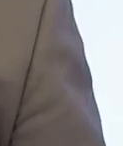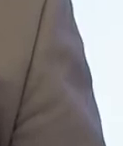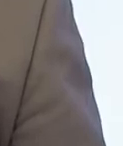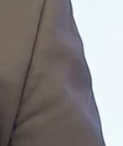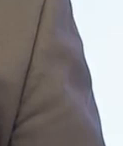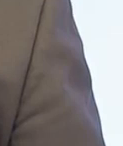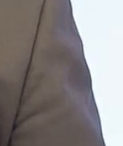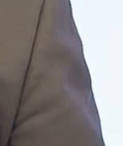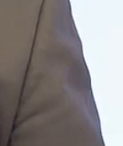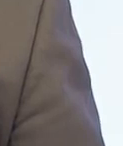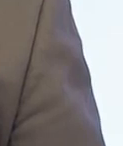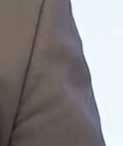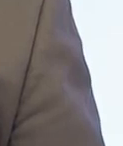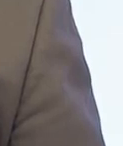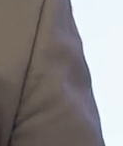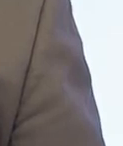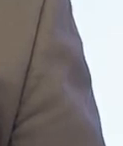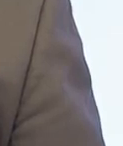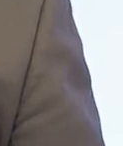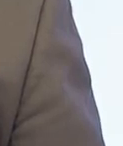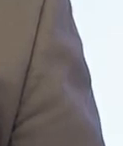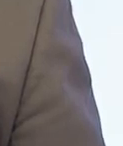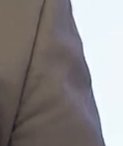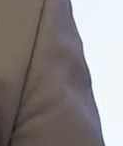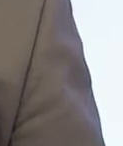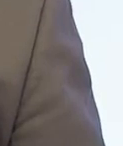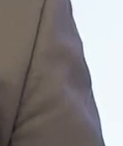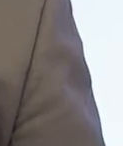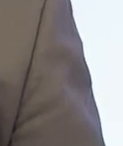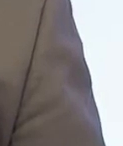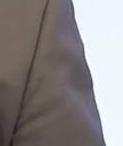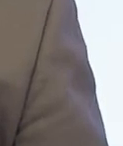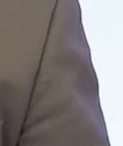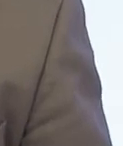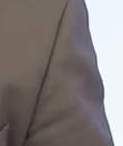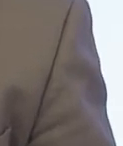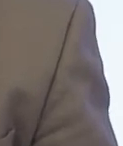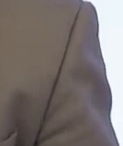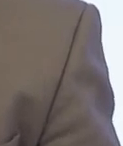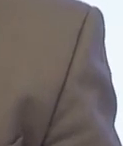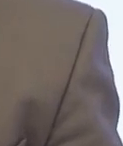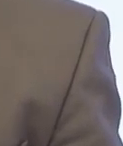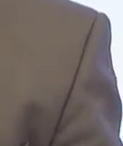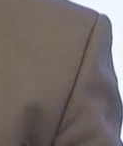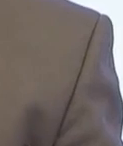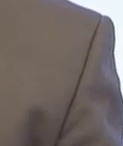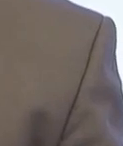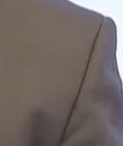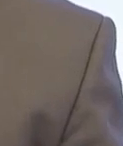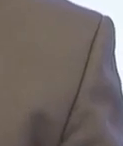a intentar aglutinar en torno del candidato banquero y